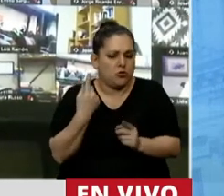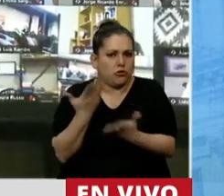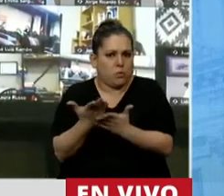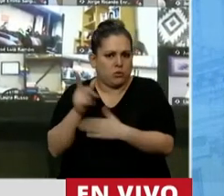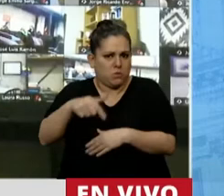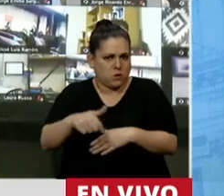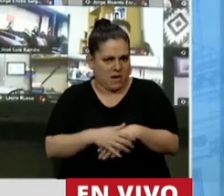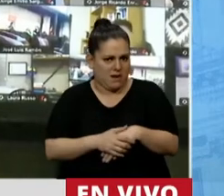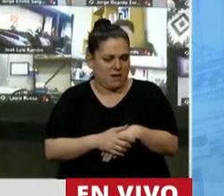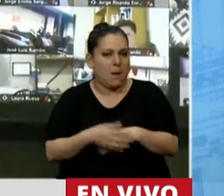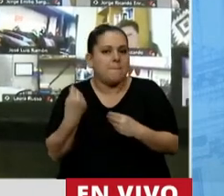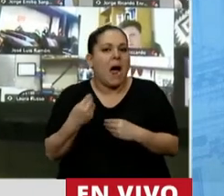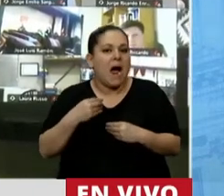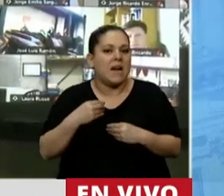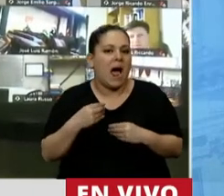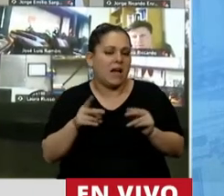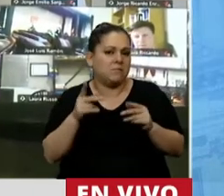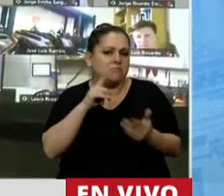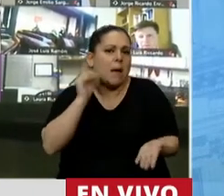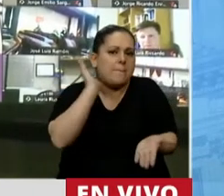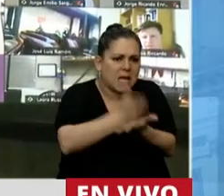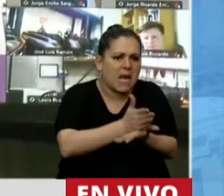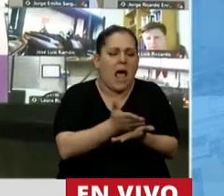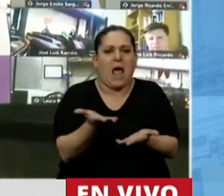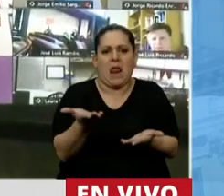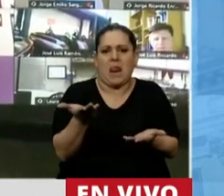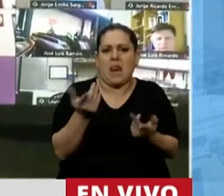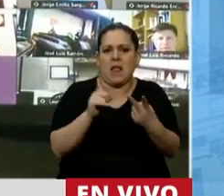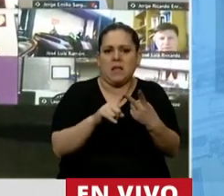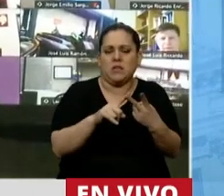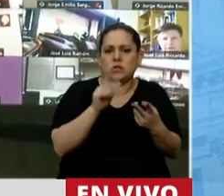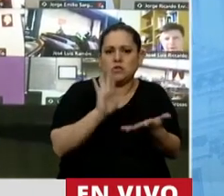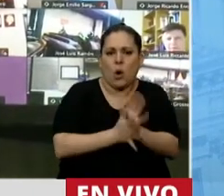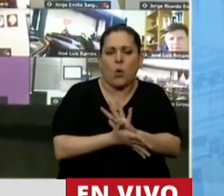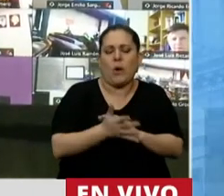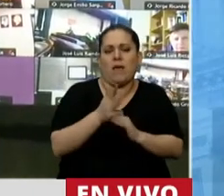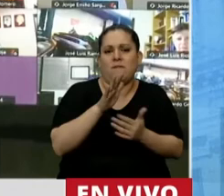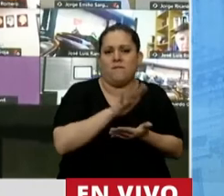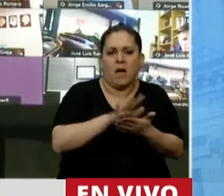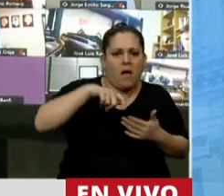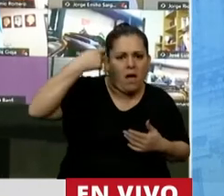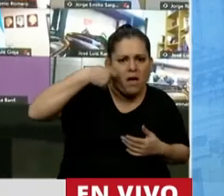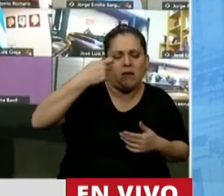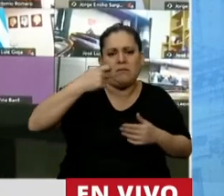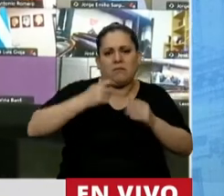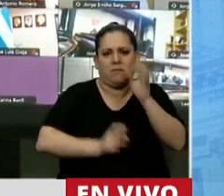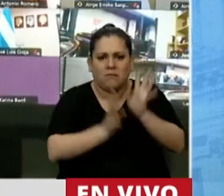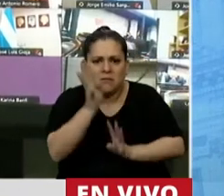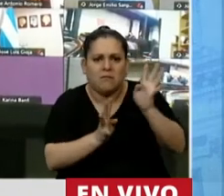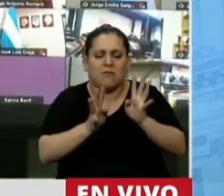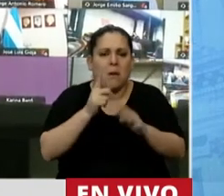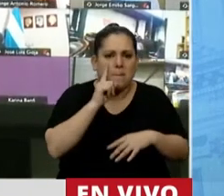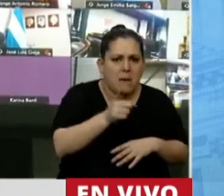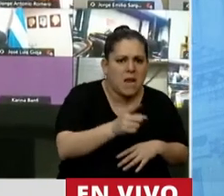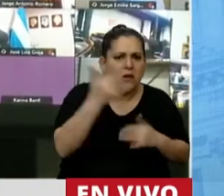aquí, para incluir todos estos tipos penales que tienen que ver con la puesta en riesgo de la flora, de la fauna, de la biodiversidad, del